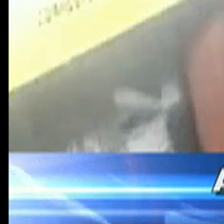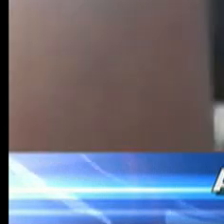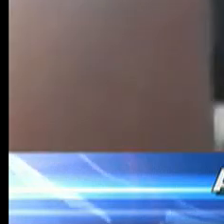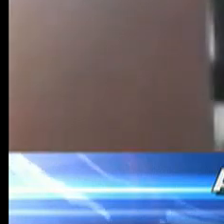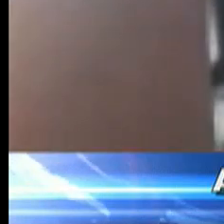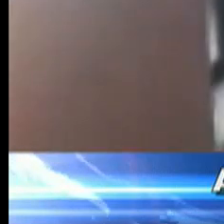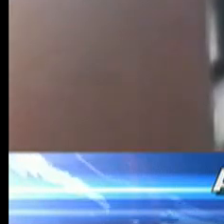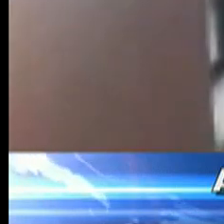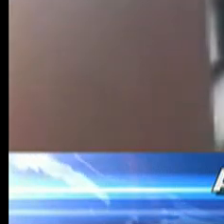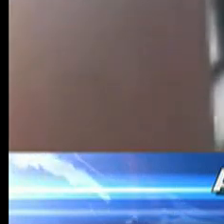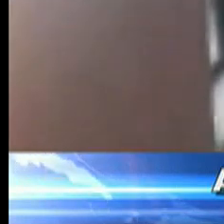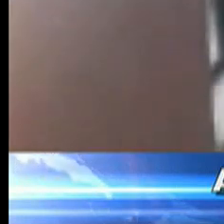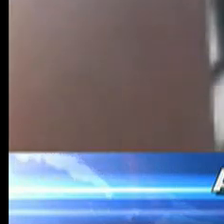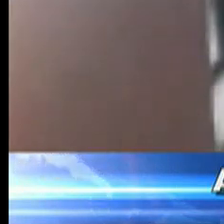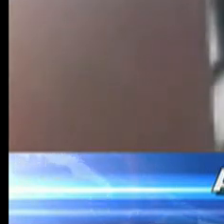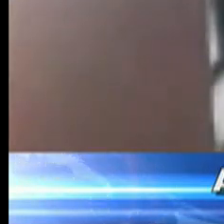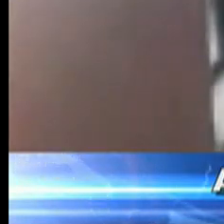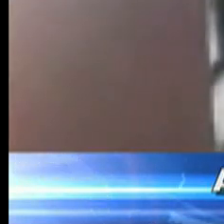delincuentes.